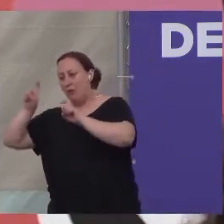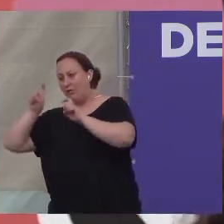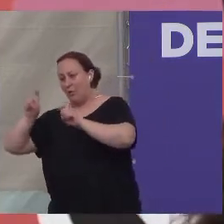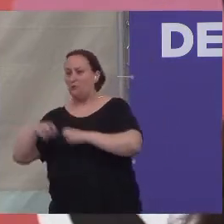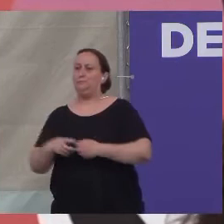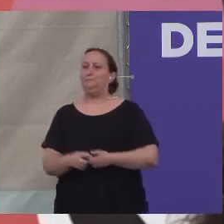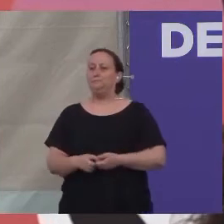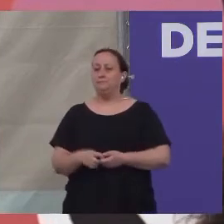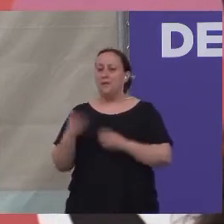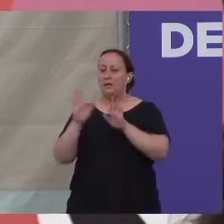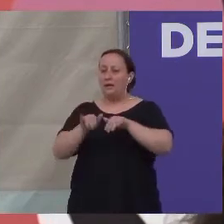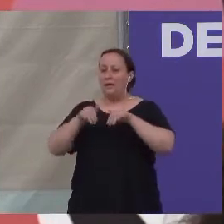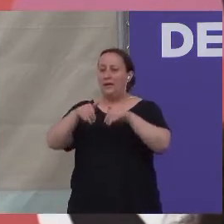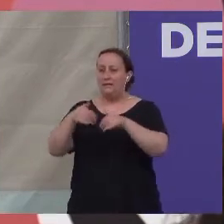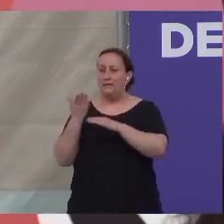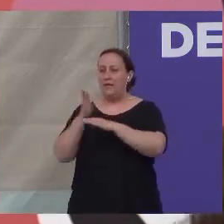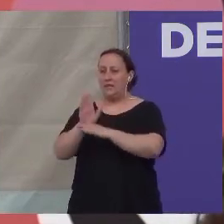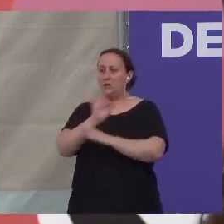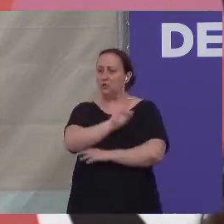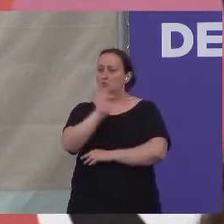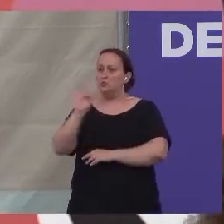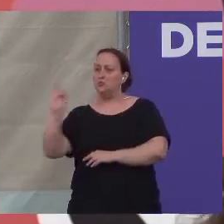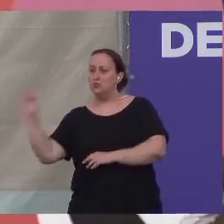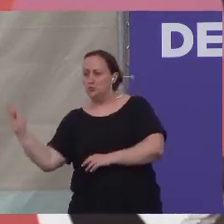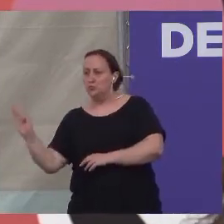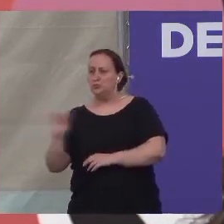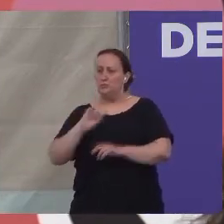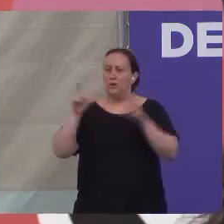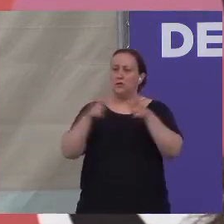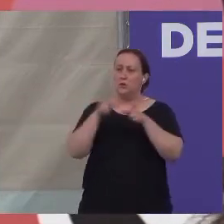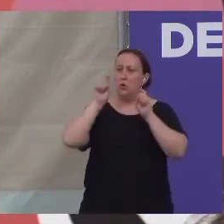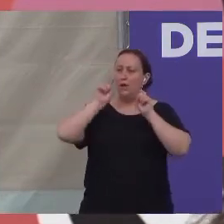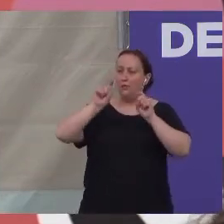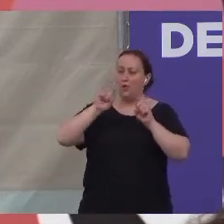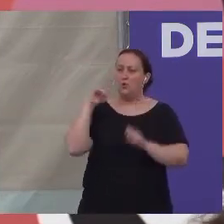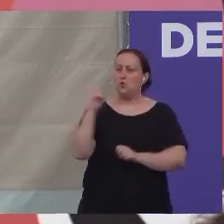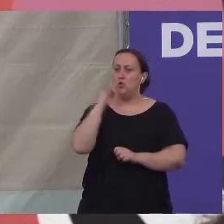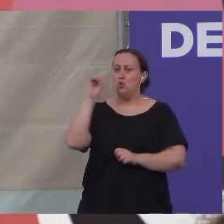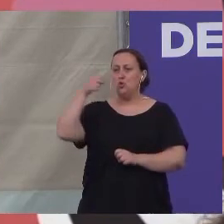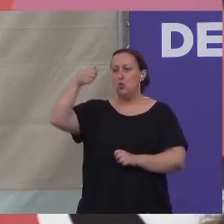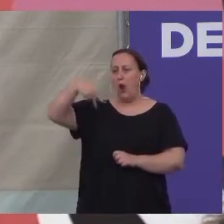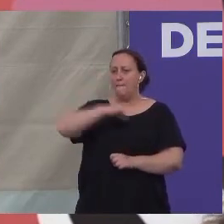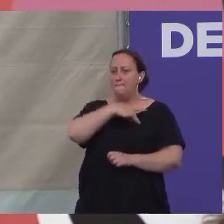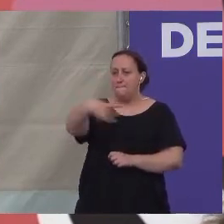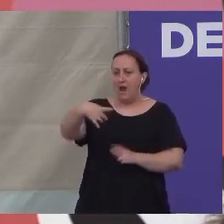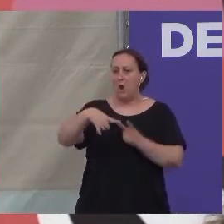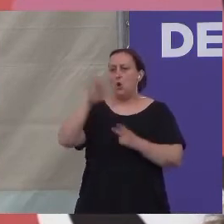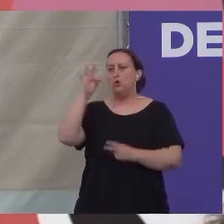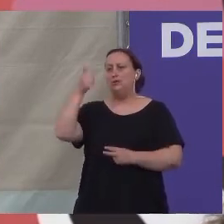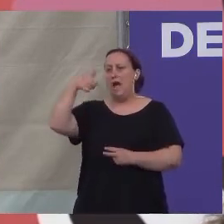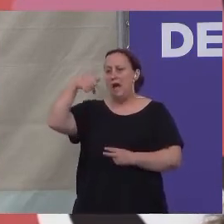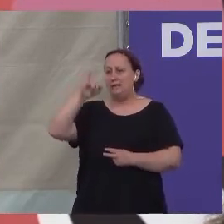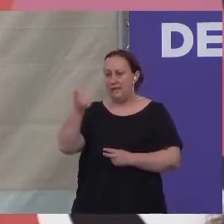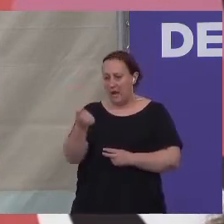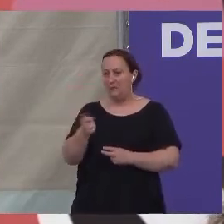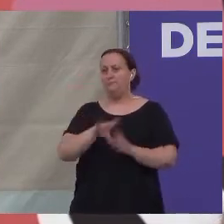Las candidatas serán y intervendrán en este orden: por el círculo de Educación, Joan Blanco Paz y Tania Pérez Cid; por